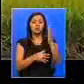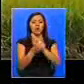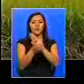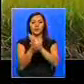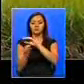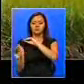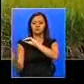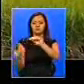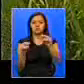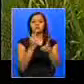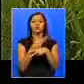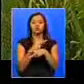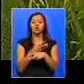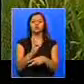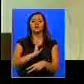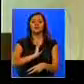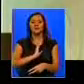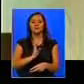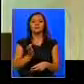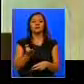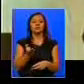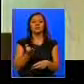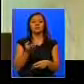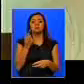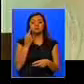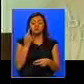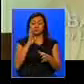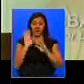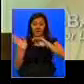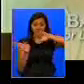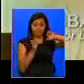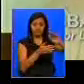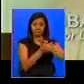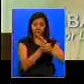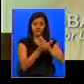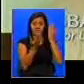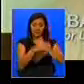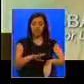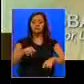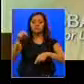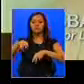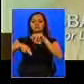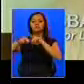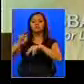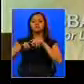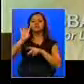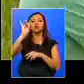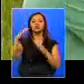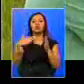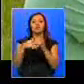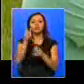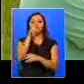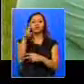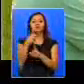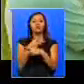directivos, técnicos en la utilización de los bioinsumos y la construcción de una planta de bioinsumos con una capacidad de 8.200 toneladas de